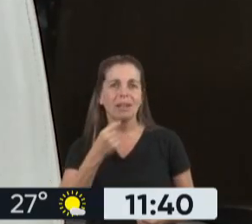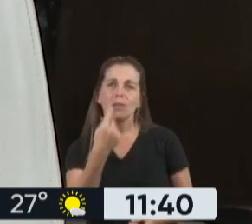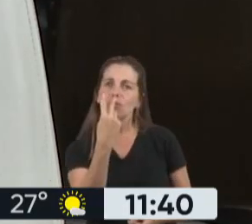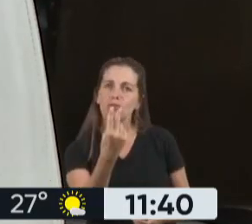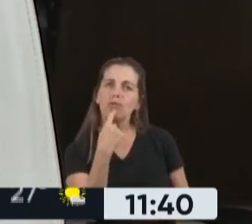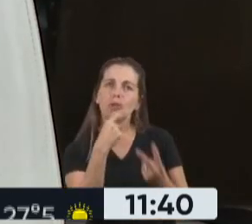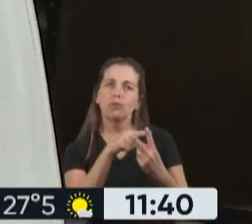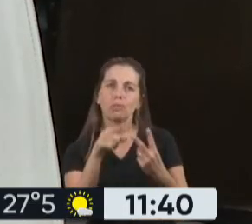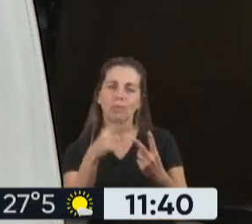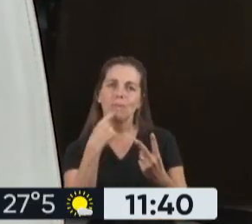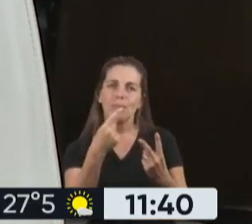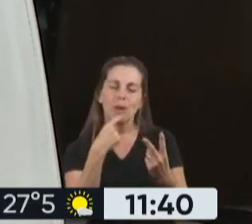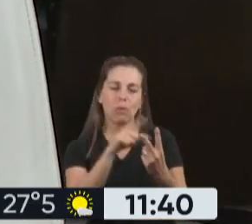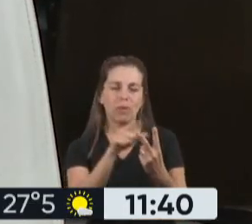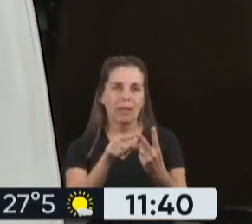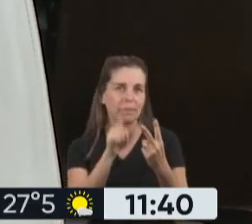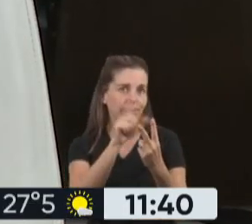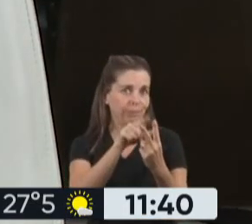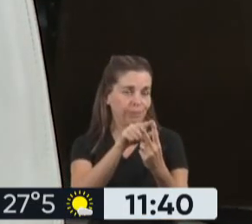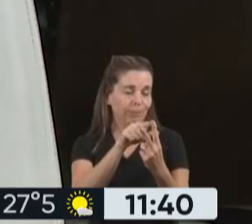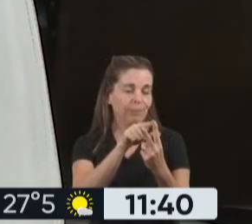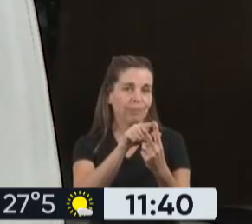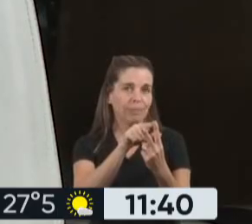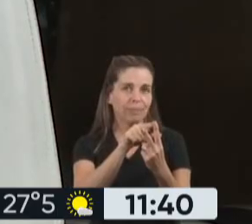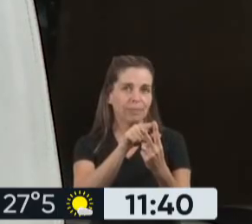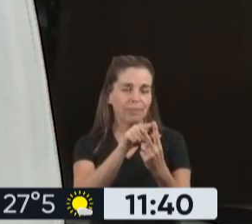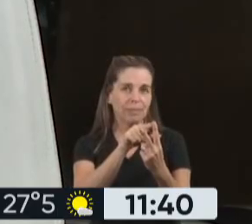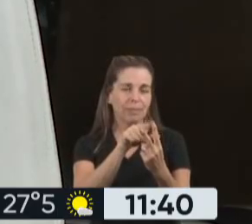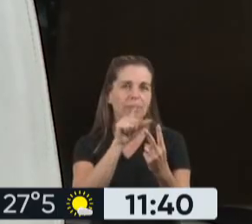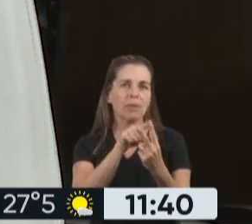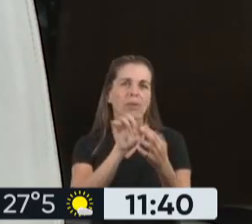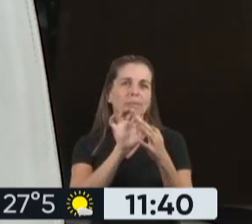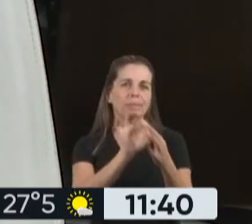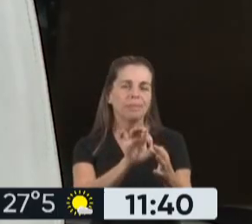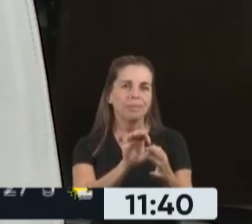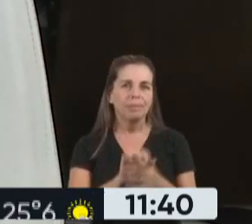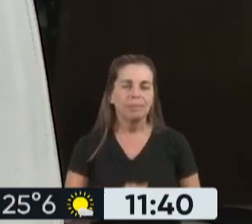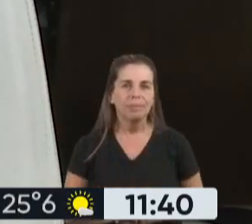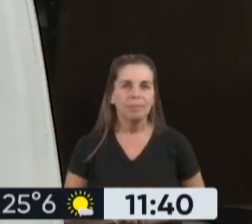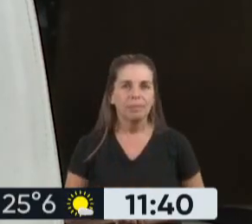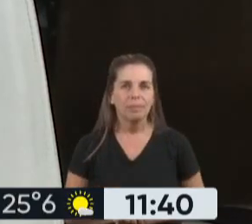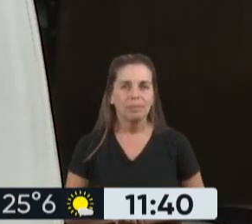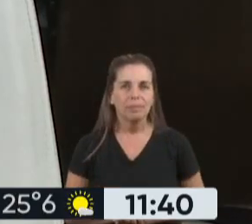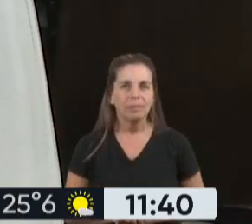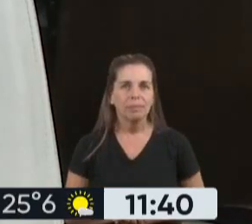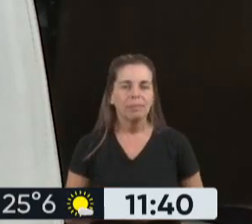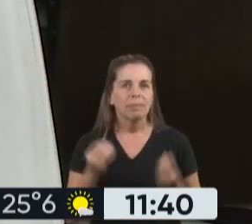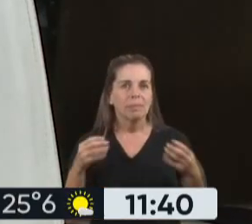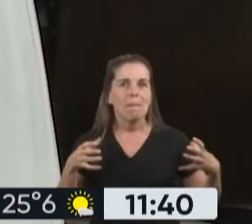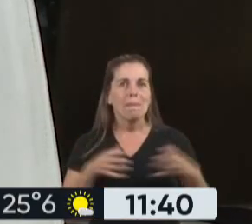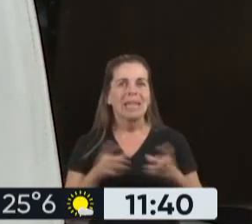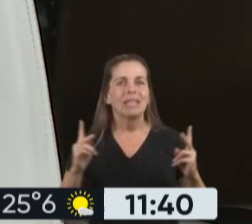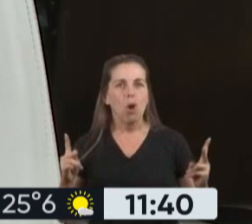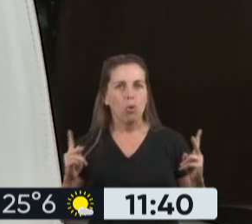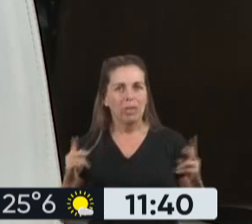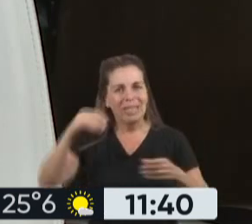dos preguntas concretas. Una que tiene que ver con la elección interna del Partido